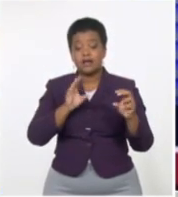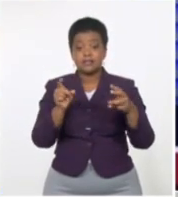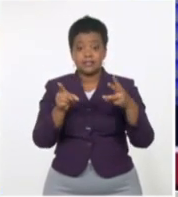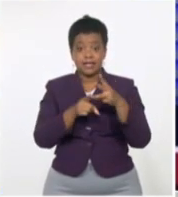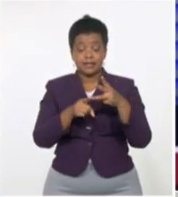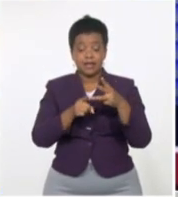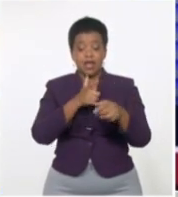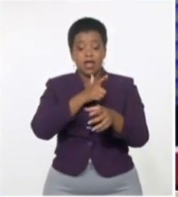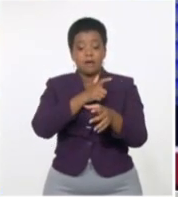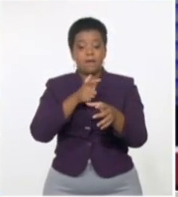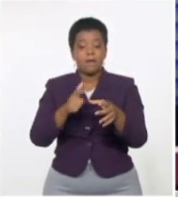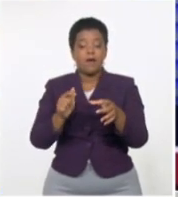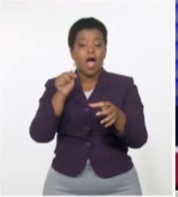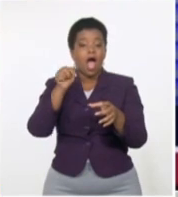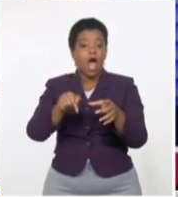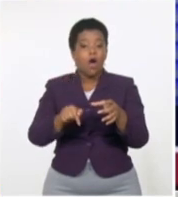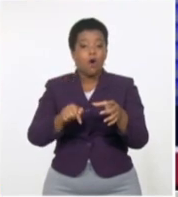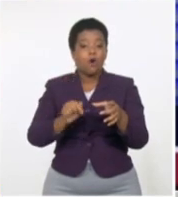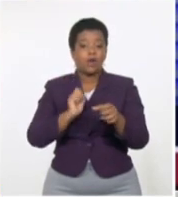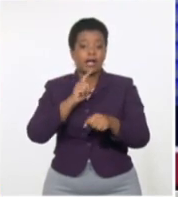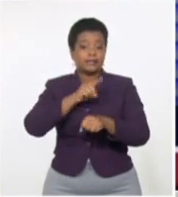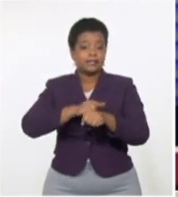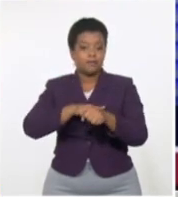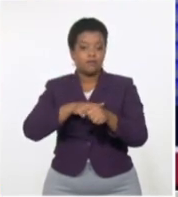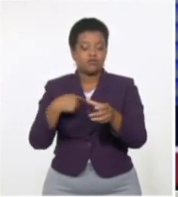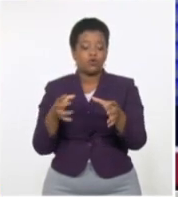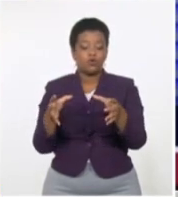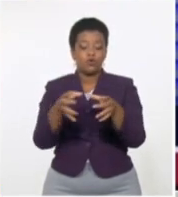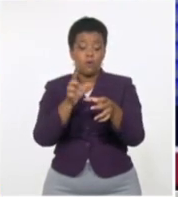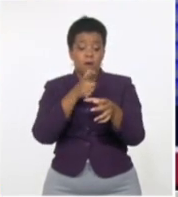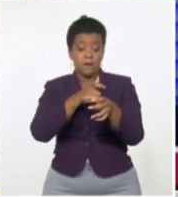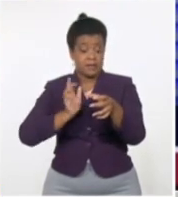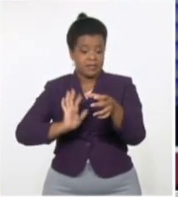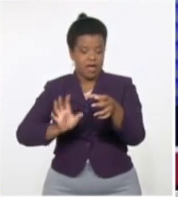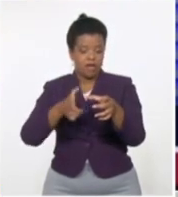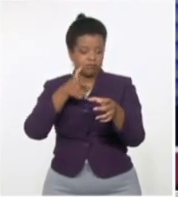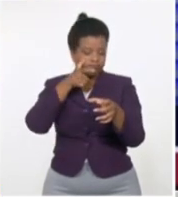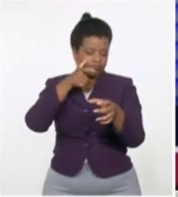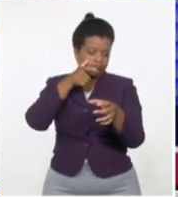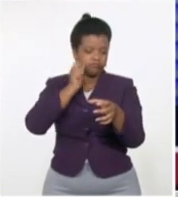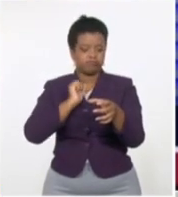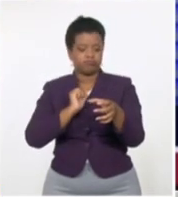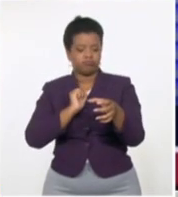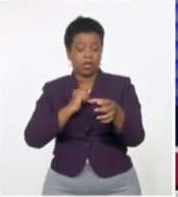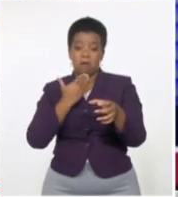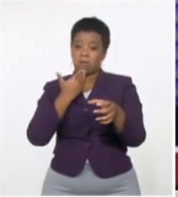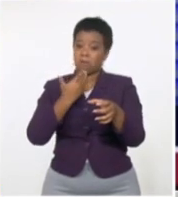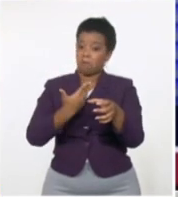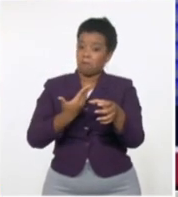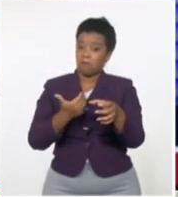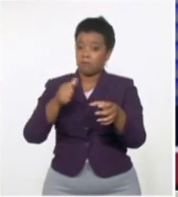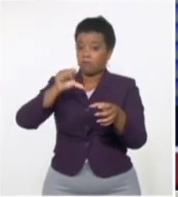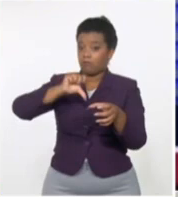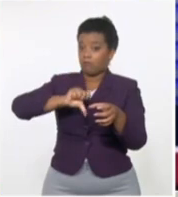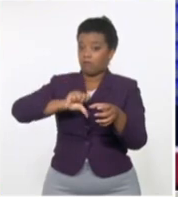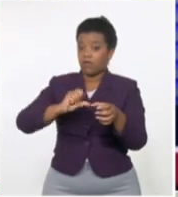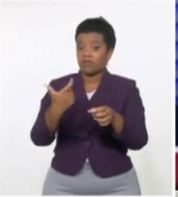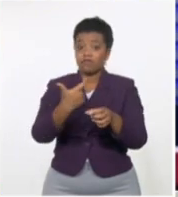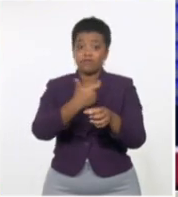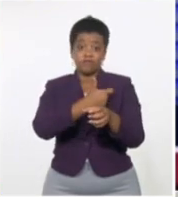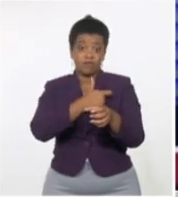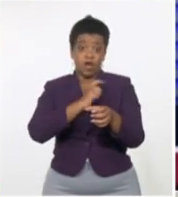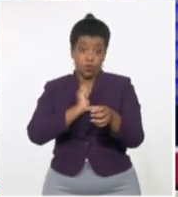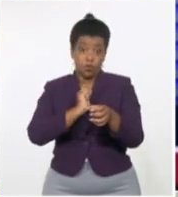observación en el cual se mide la eficacia de ese ensayo clínico, de si el candidato vacunal Abdala es capaz